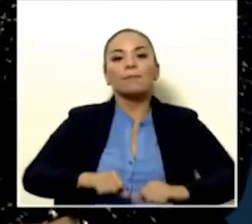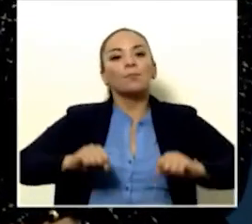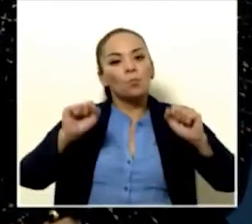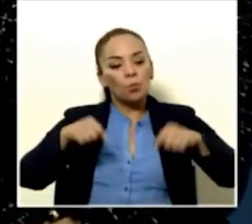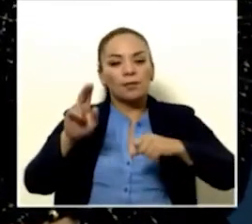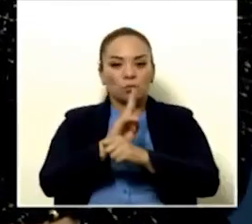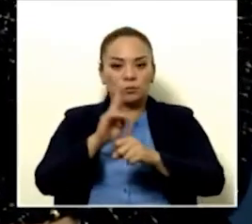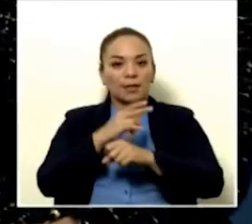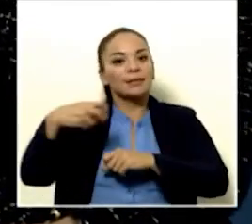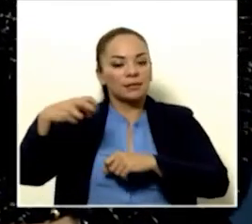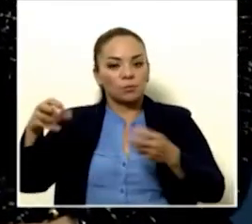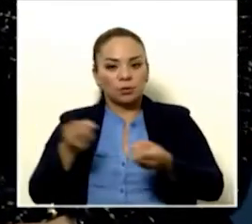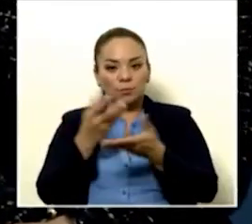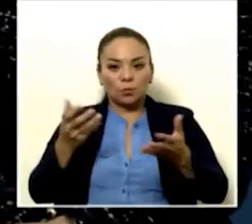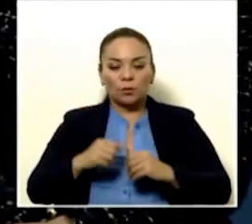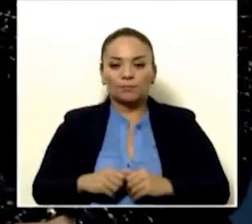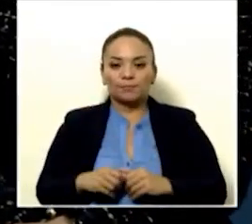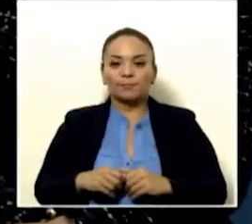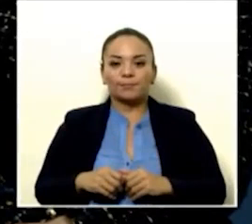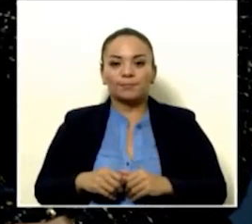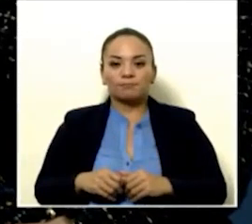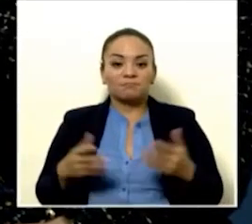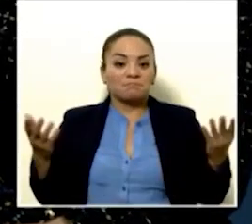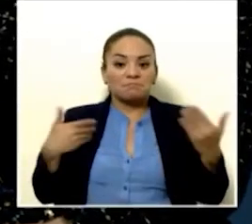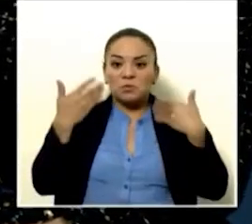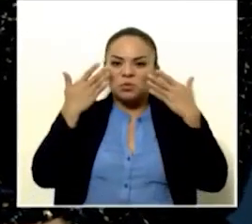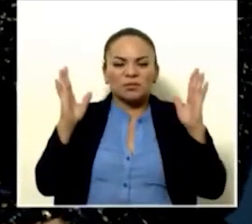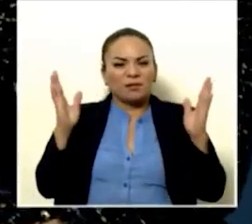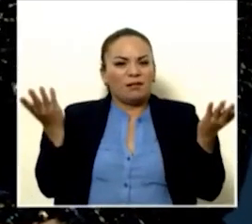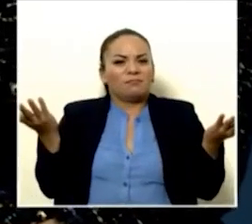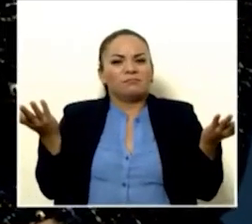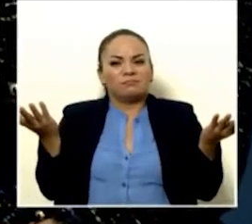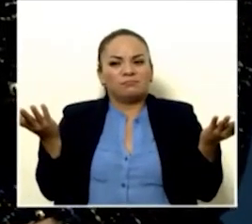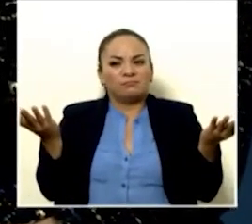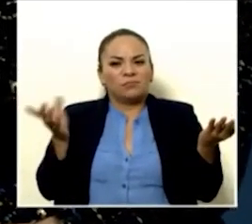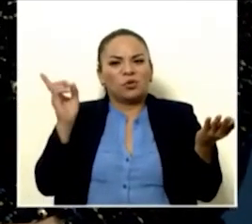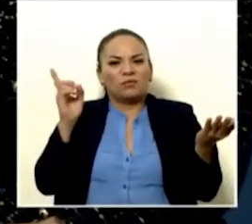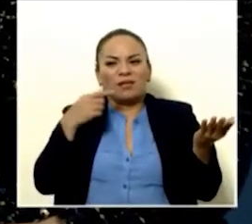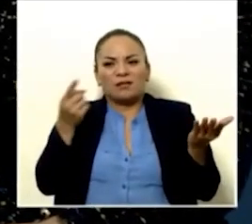puedan utilizar el transporte público. Así que yo no sé de dónde es que está saliendo